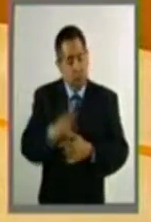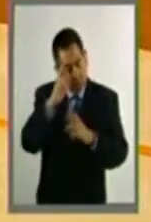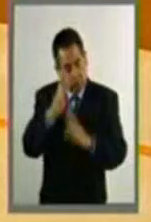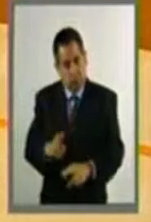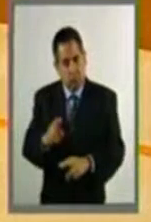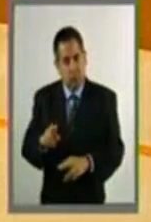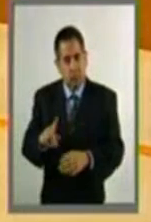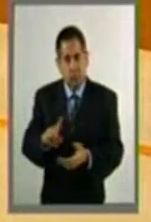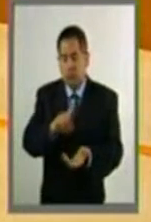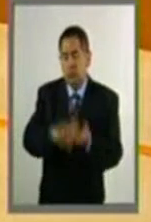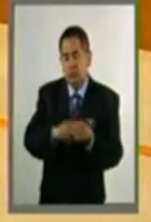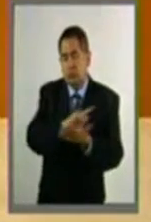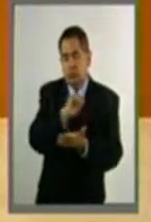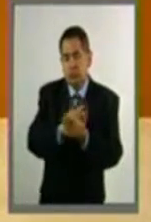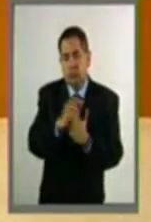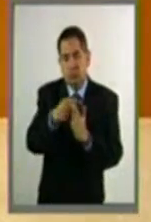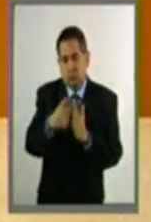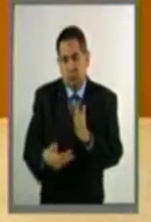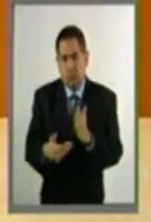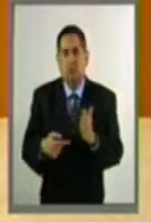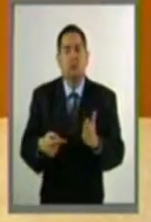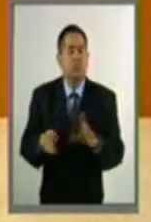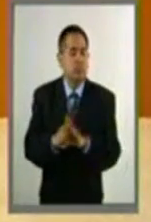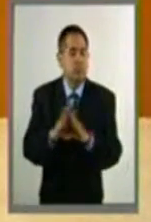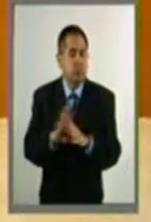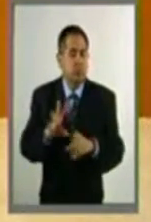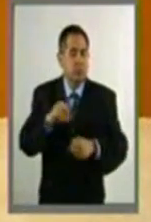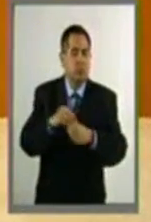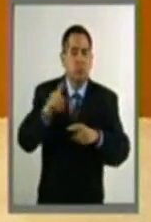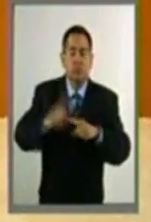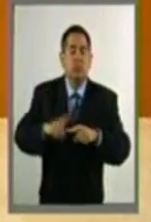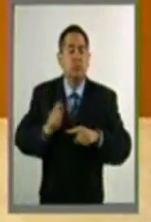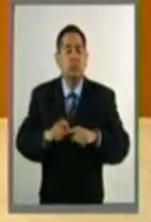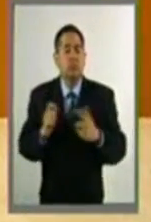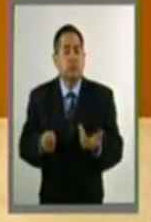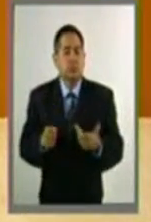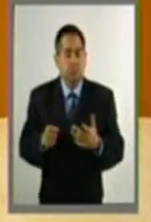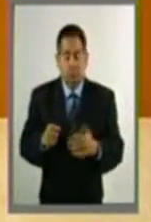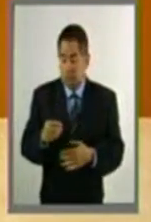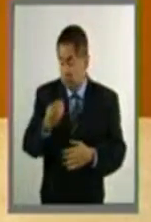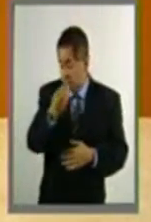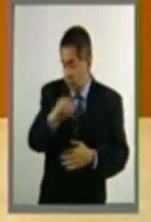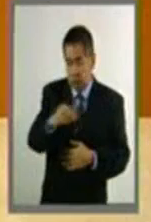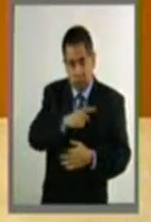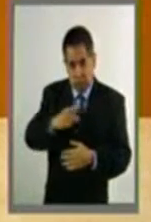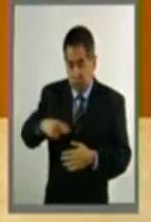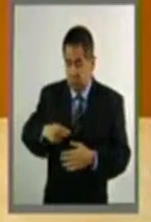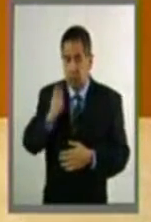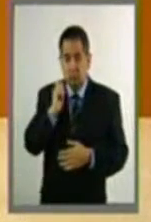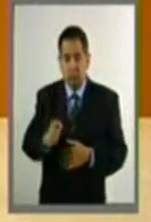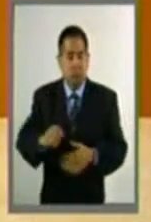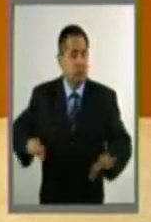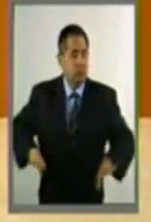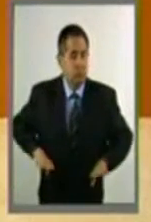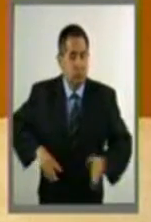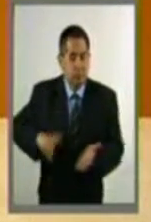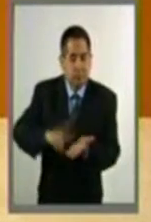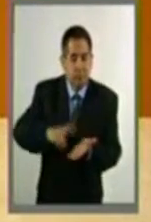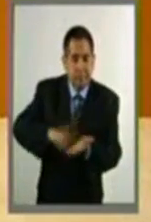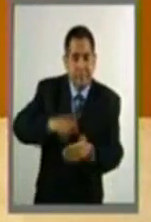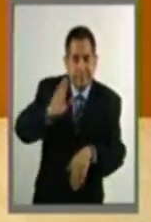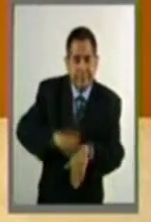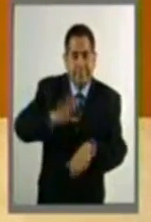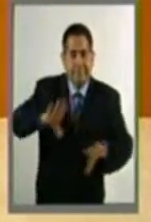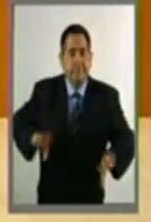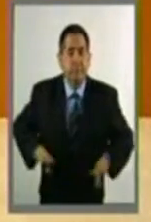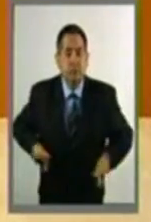orden jurídico nacional, que incluye la aplicación irrestricta del interés superior de la